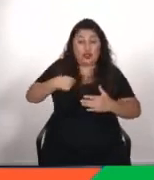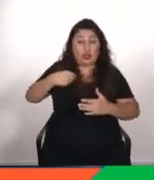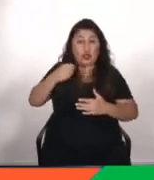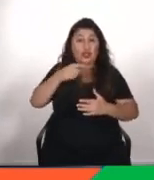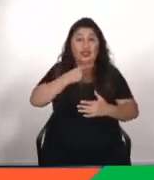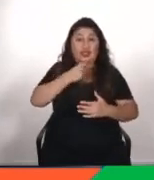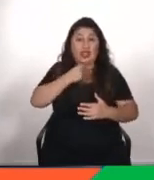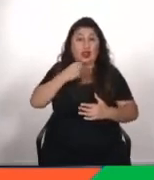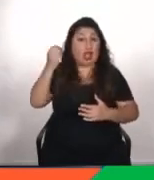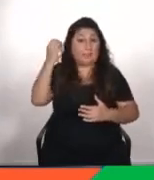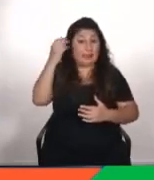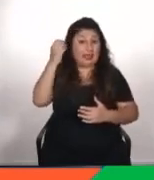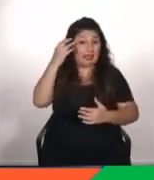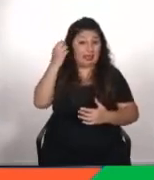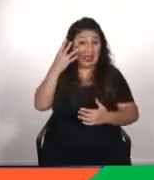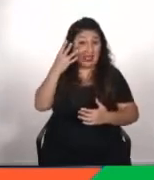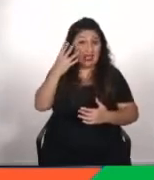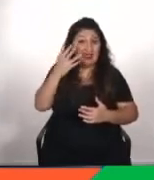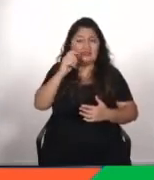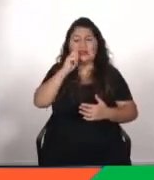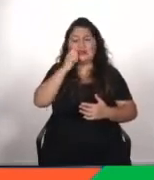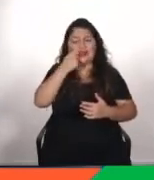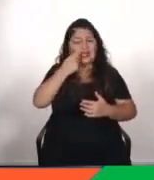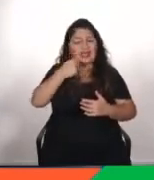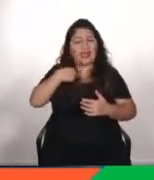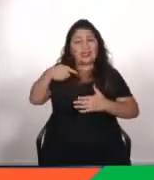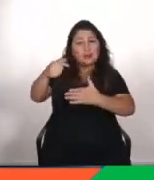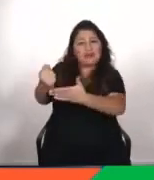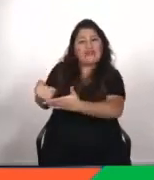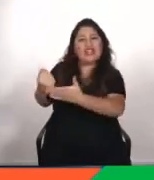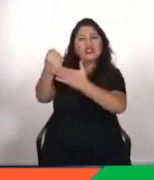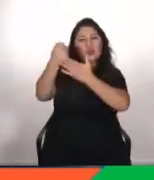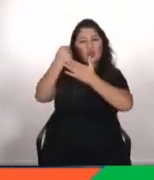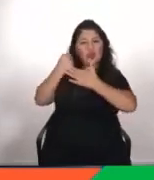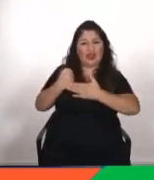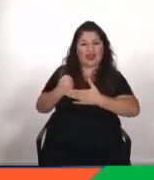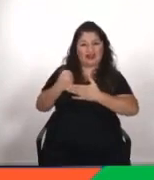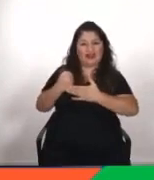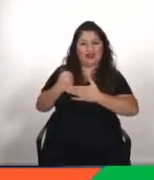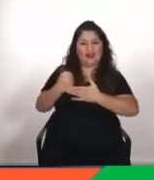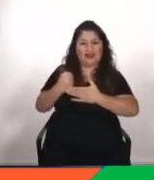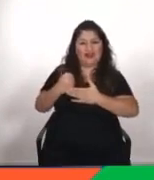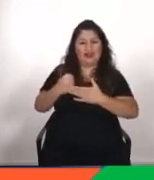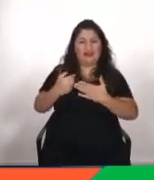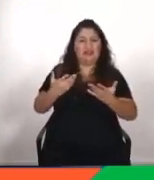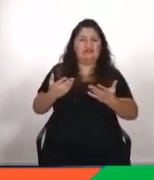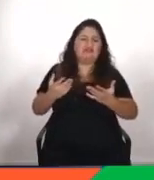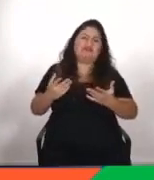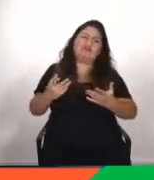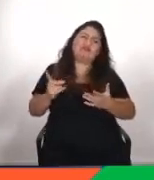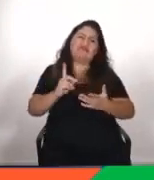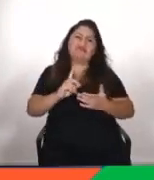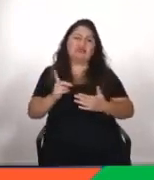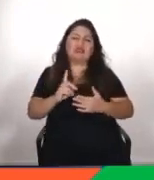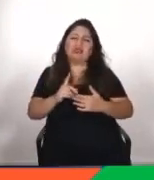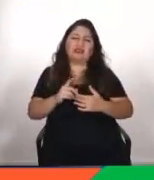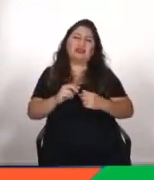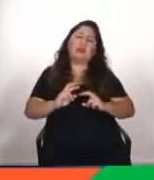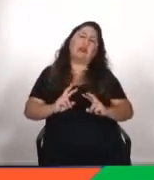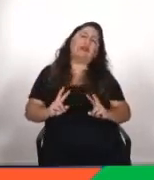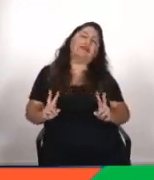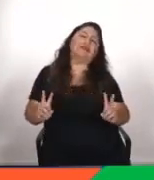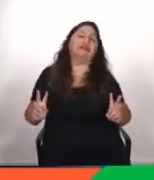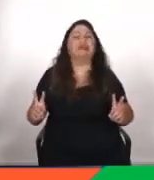tiene sentido para nosotros, porque sentimos que nos está aportando. Más allá de que nos proporcione placer o no el aprenderlo, un placer momentáneo,